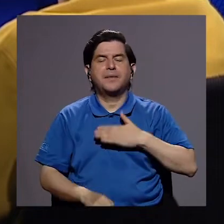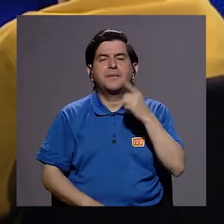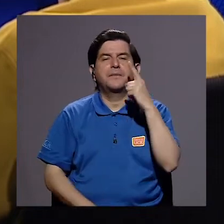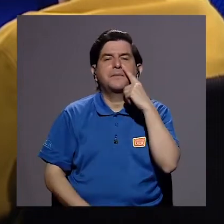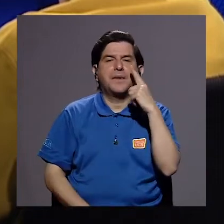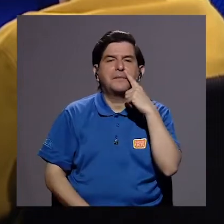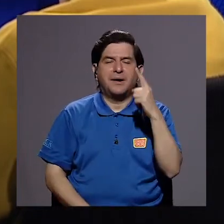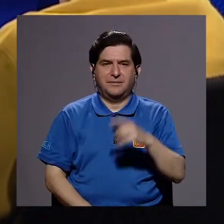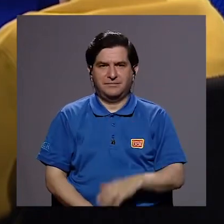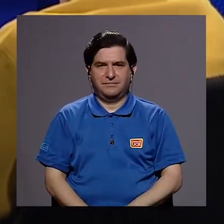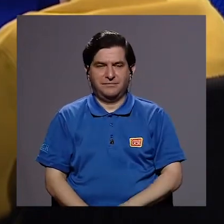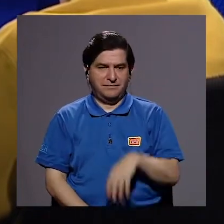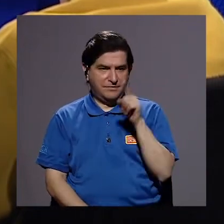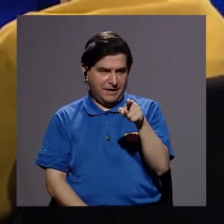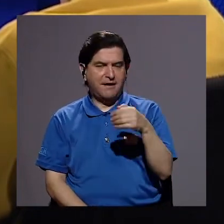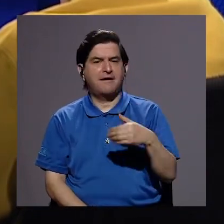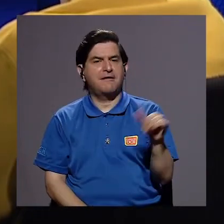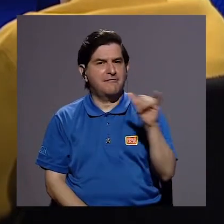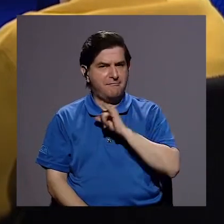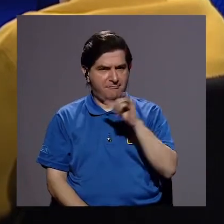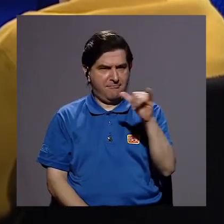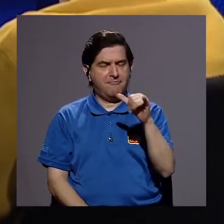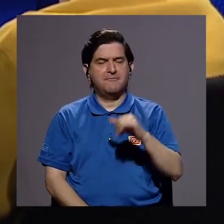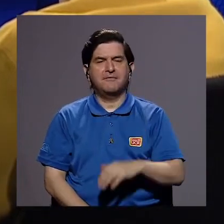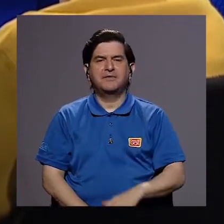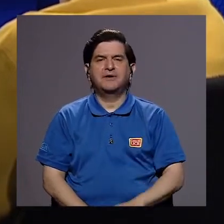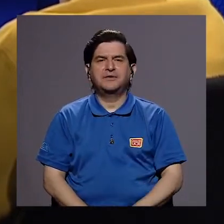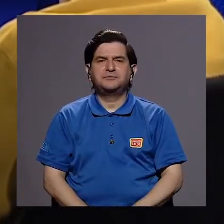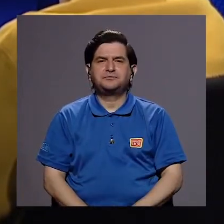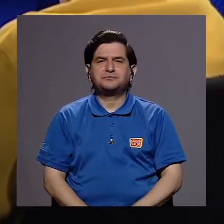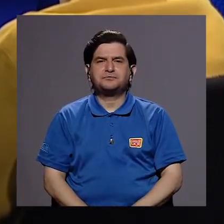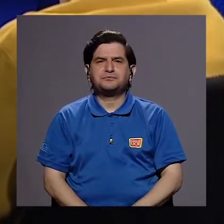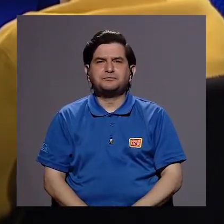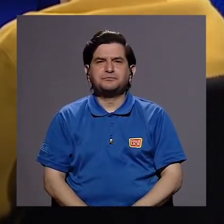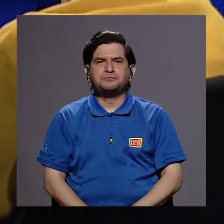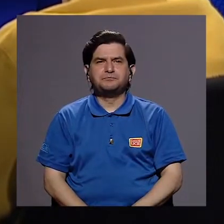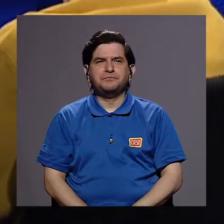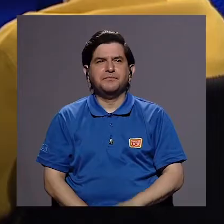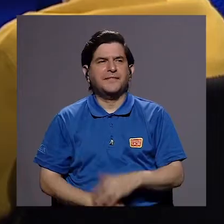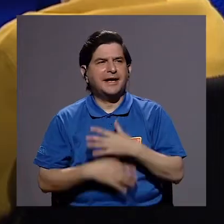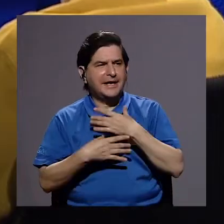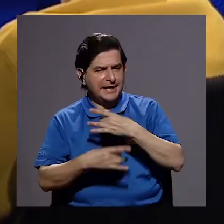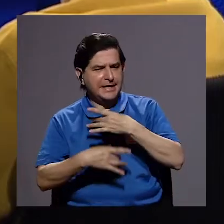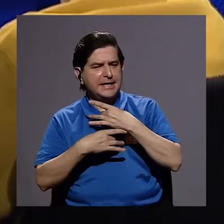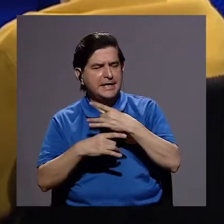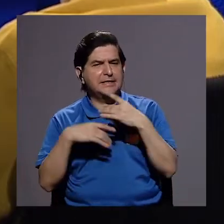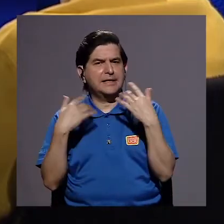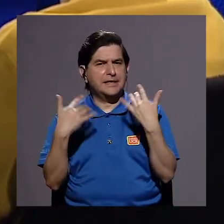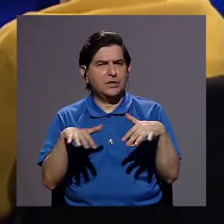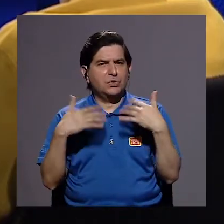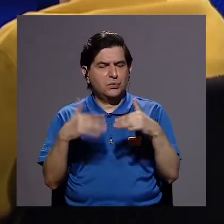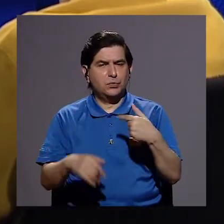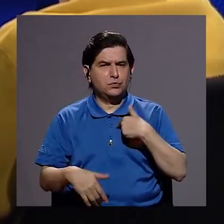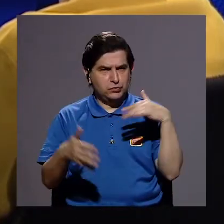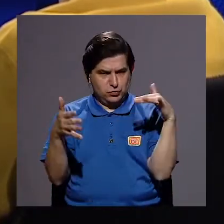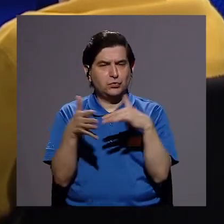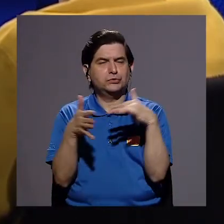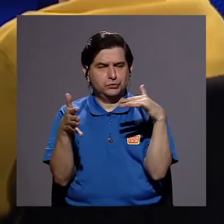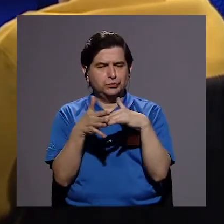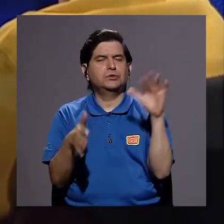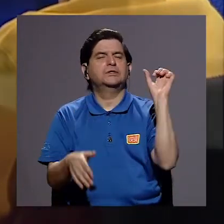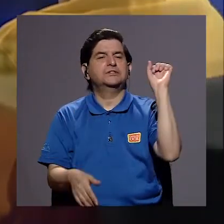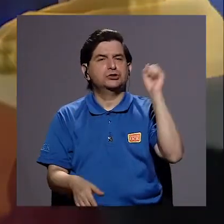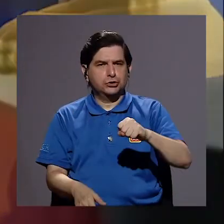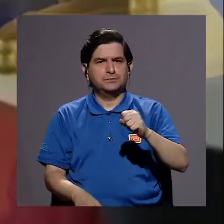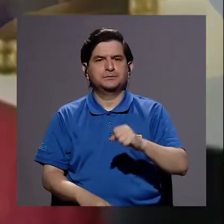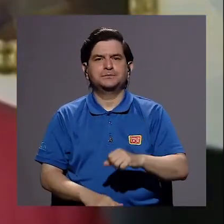papá tenía también un interés grandísimo en que yo